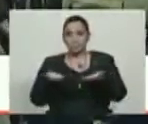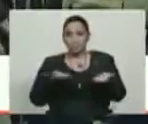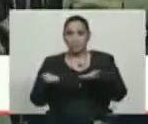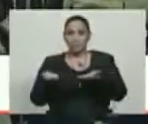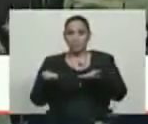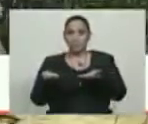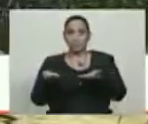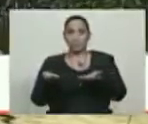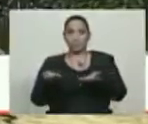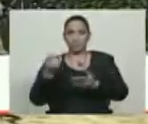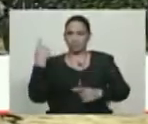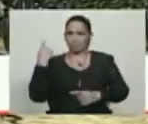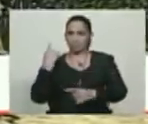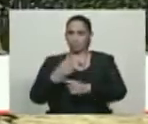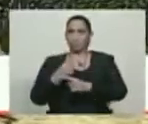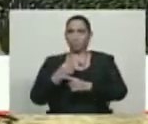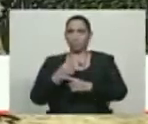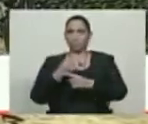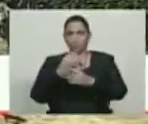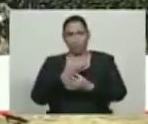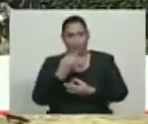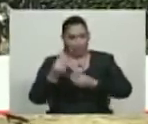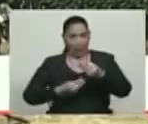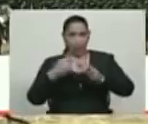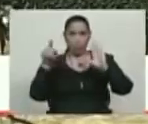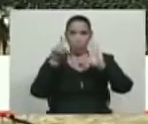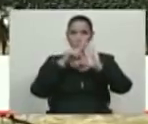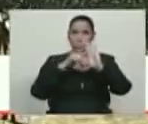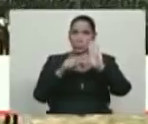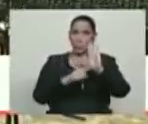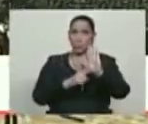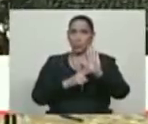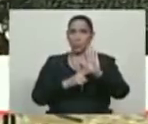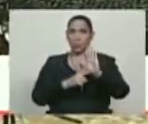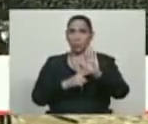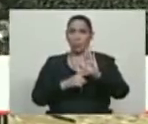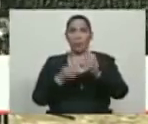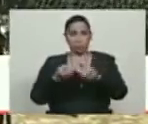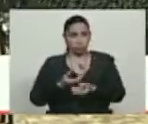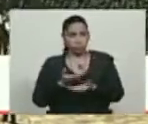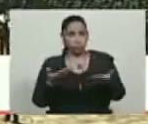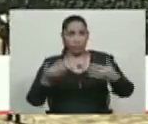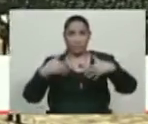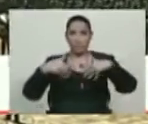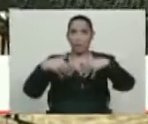moral del deber cumplido y por cumplir. Sí, para eso es esta marcha militar.